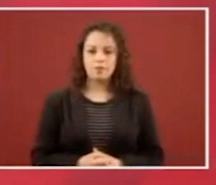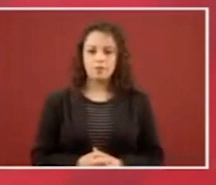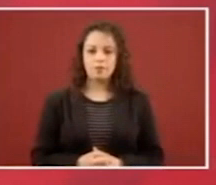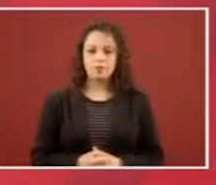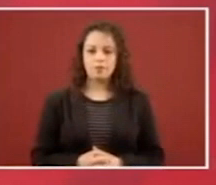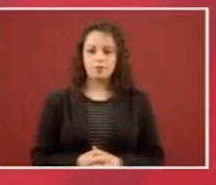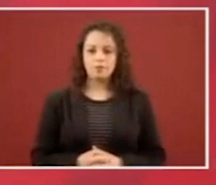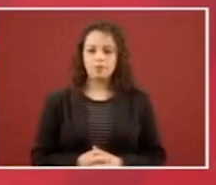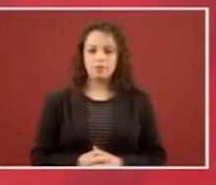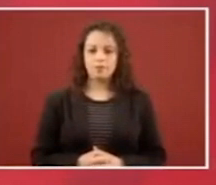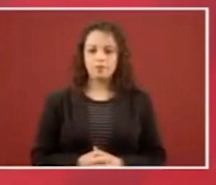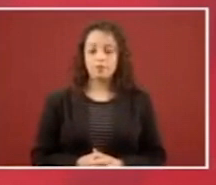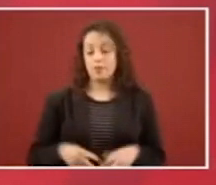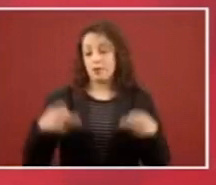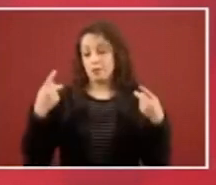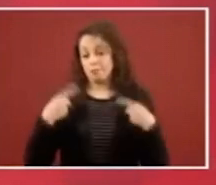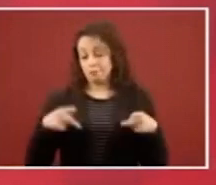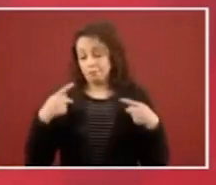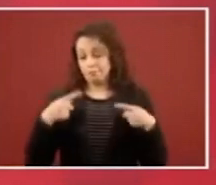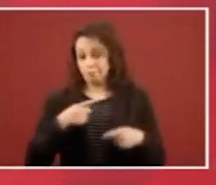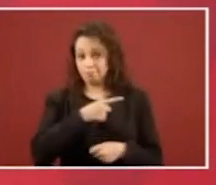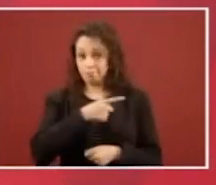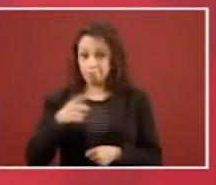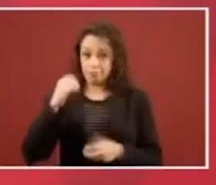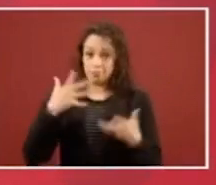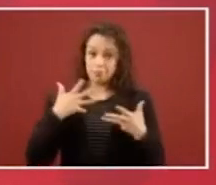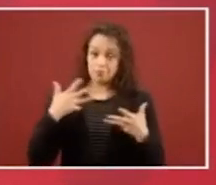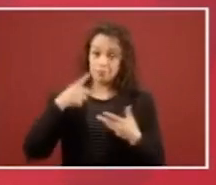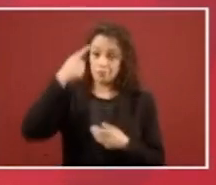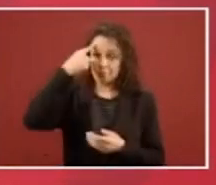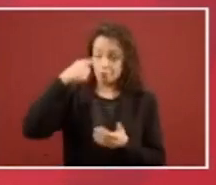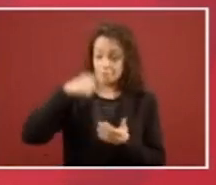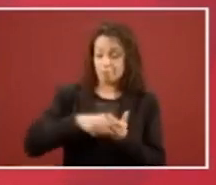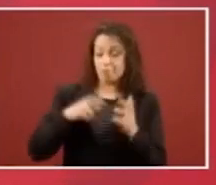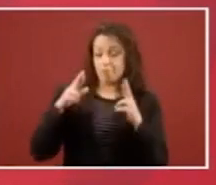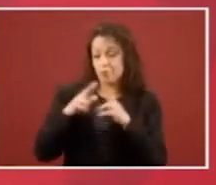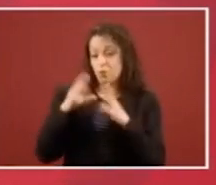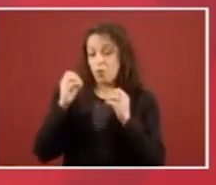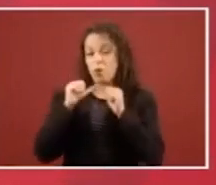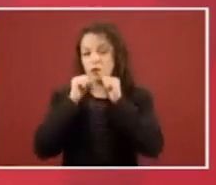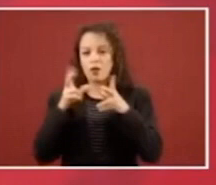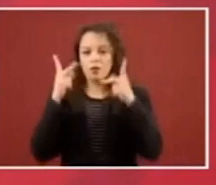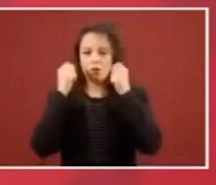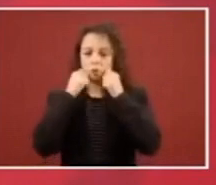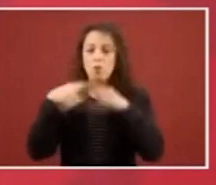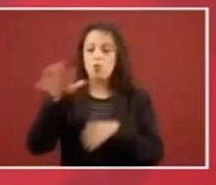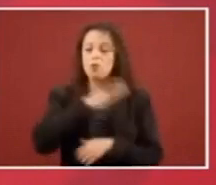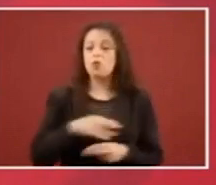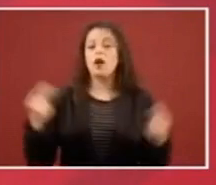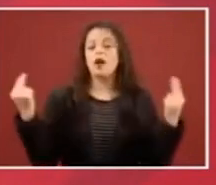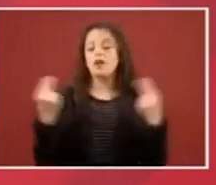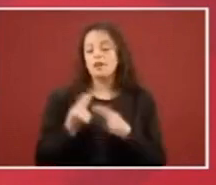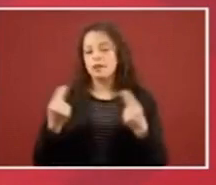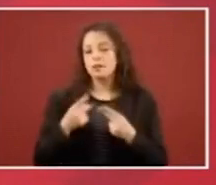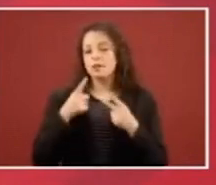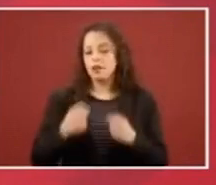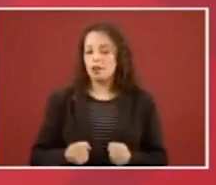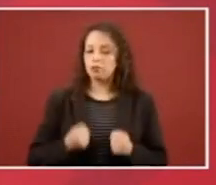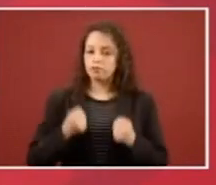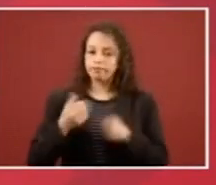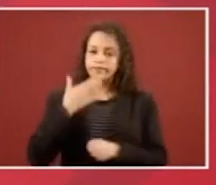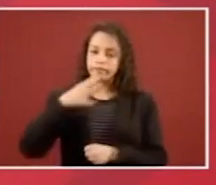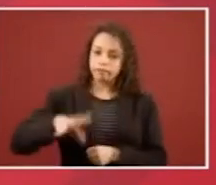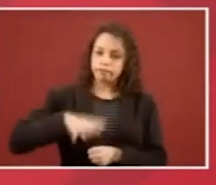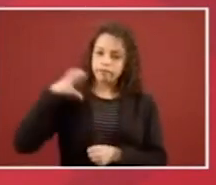creyentes y no creyentes, y todos hacer un esfuerzo en favor de la paz, a